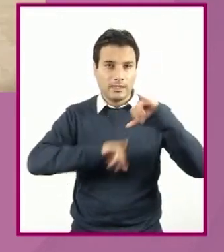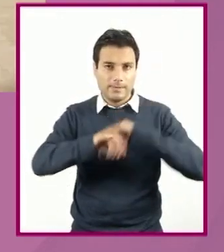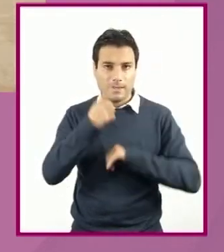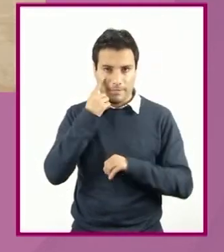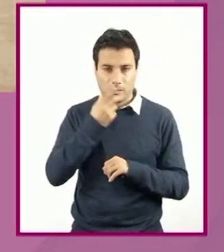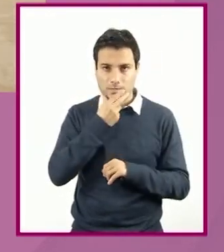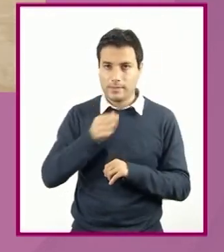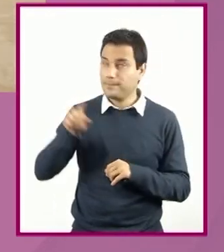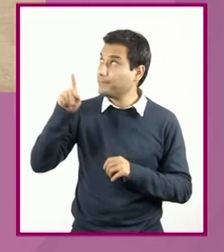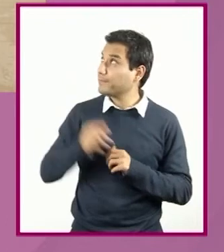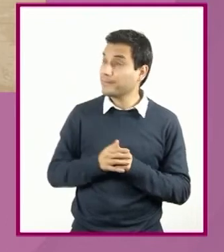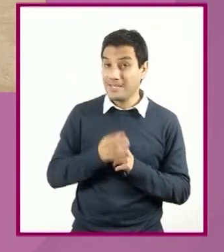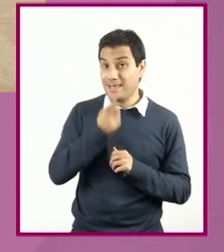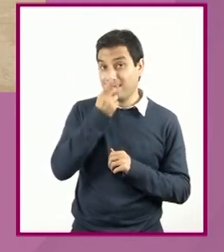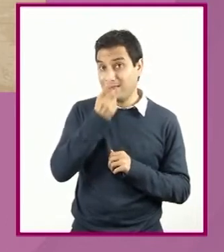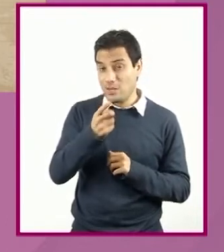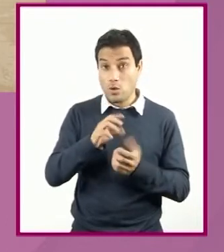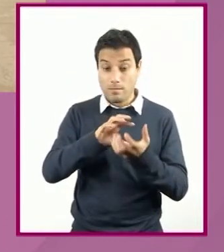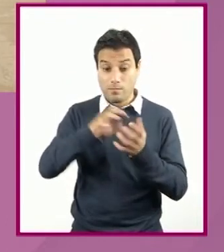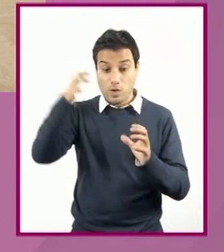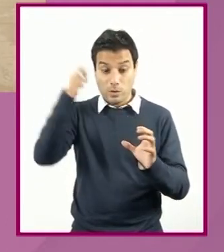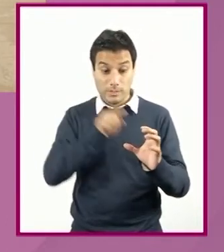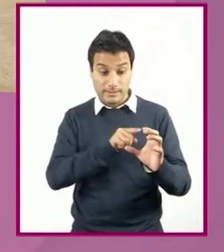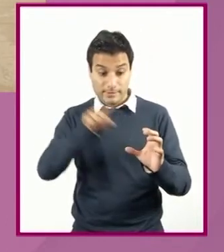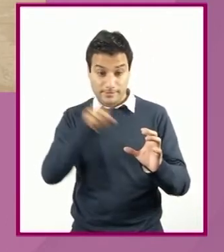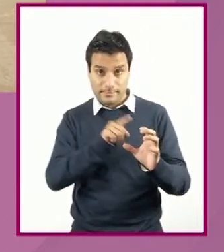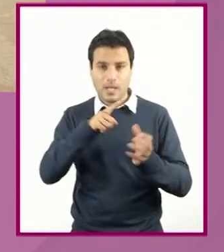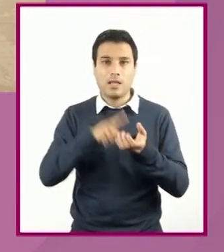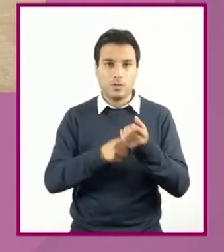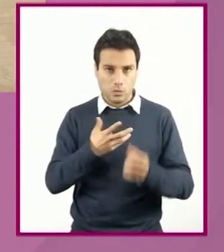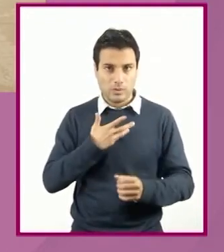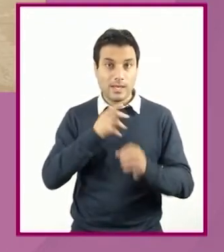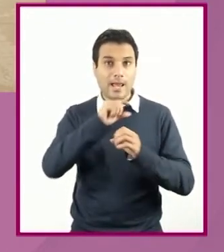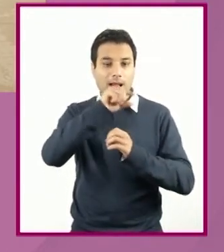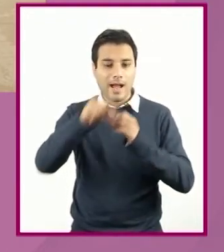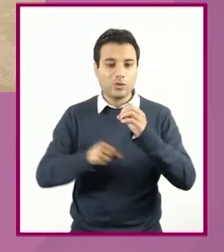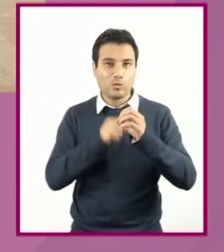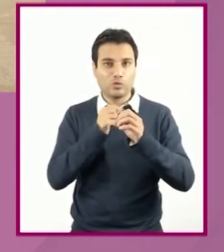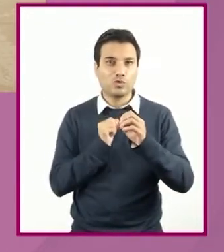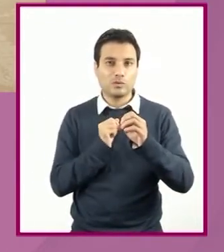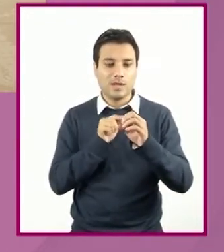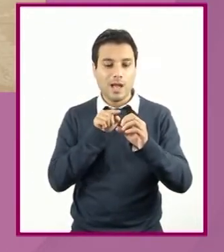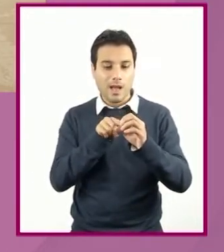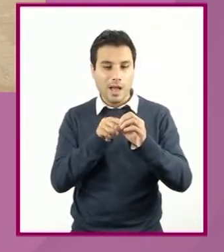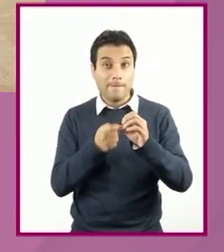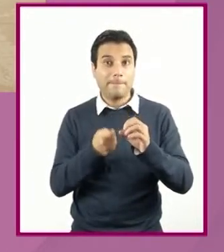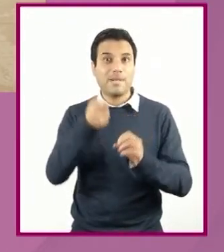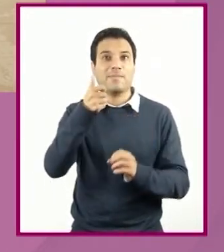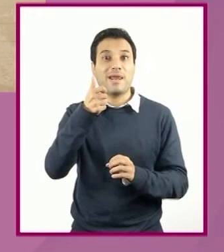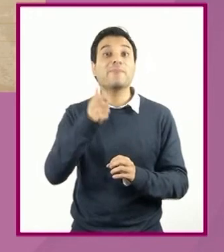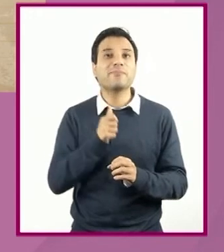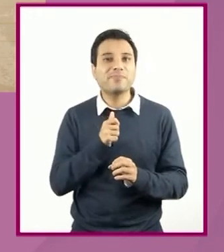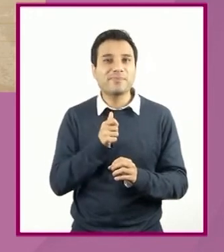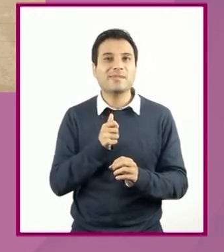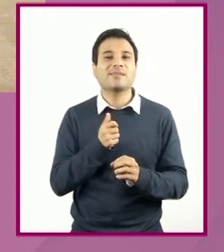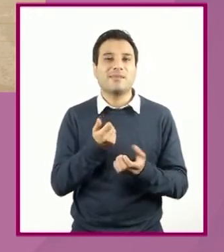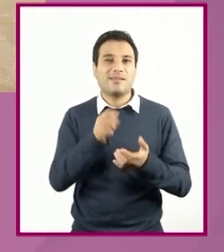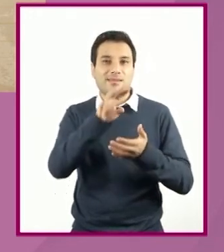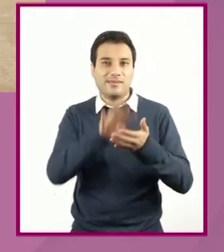Dalton planteó que las moléculas están formadas por átomos, lo que dio como resultado la primera tabla de pesos